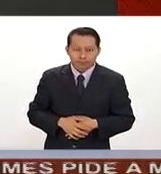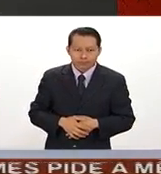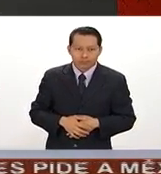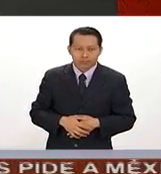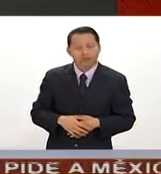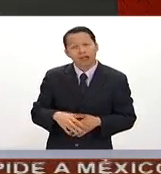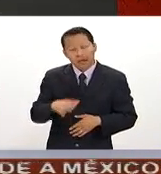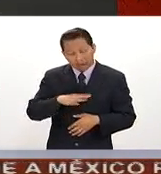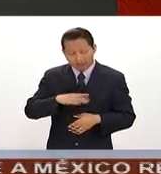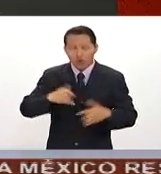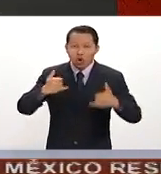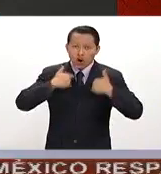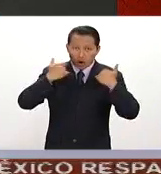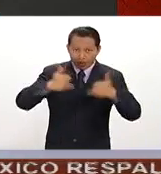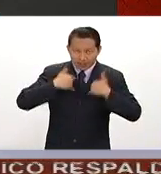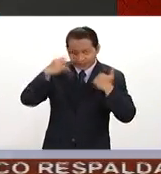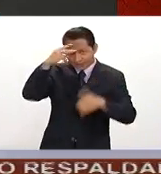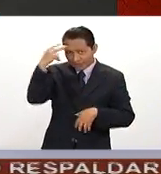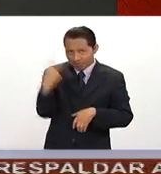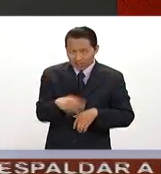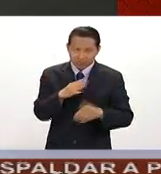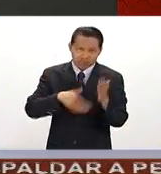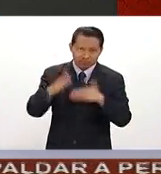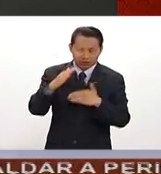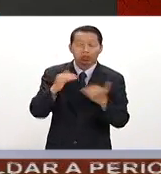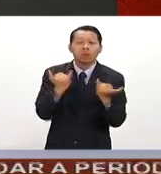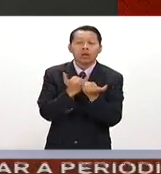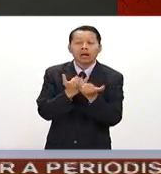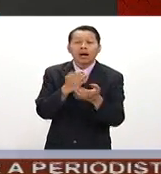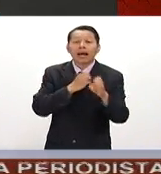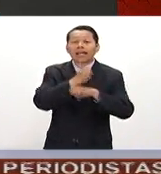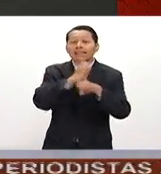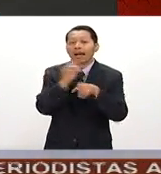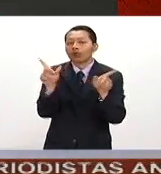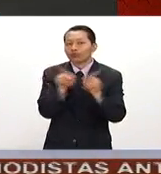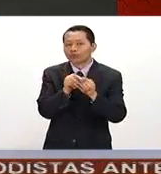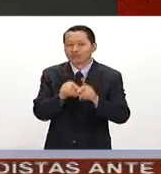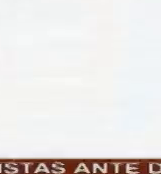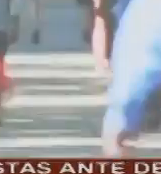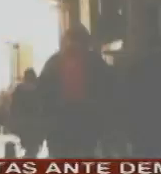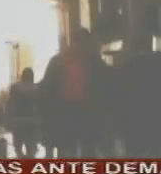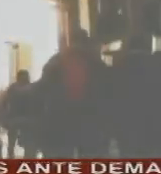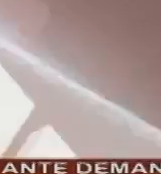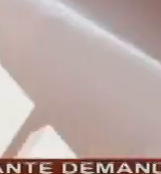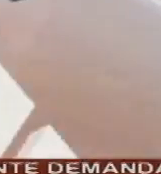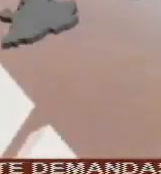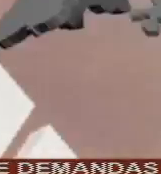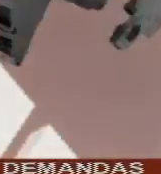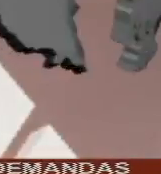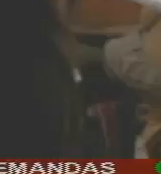Parte del talento de los jóvenes de este país. Vamos a las breves precisamente del país.